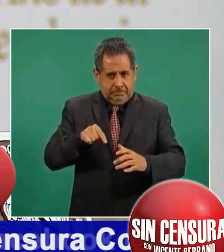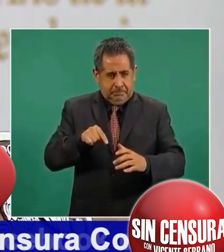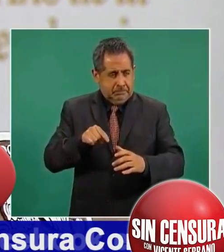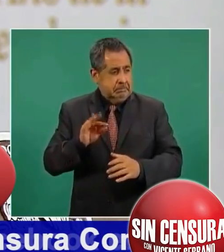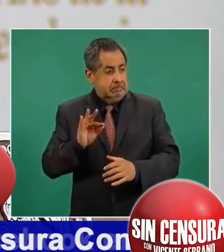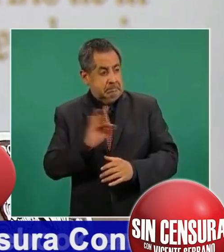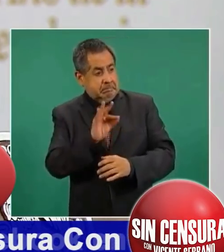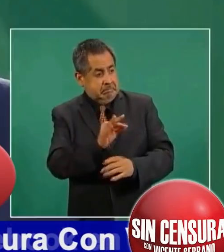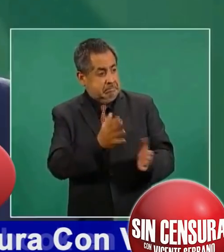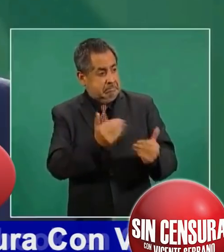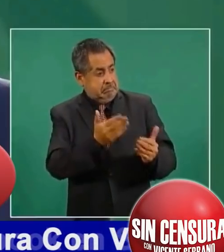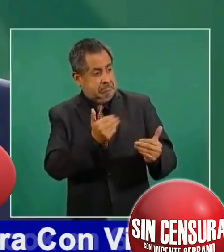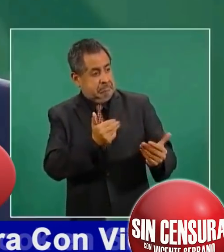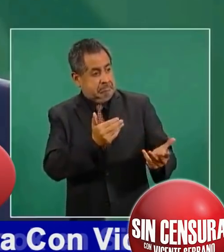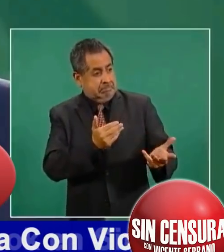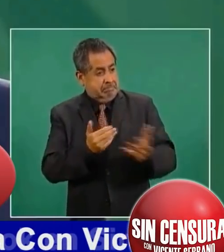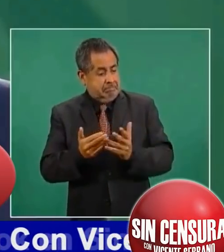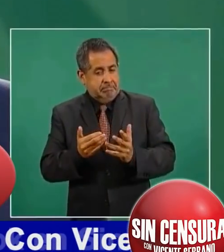sonsacaron, ¿no?,